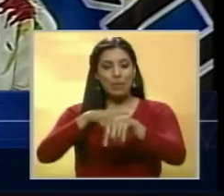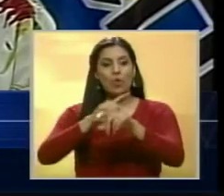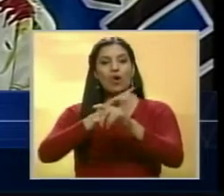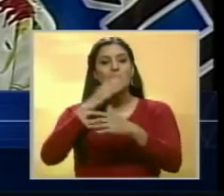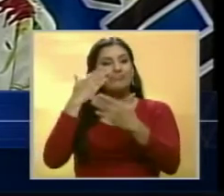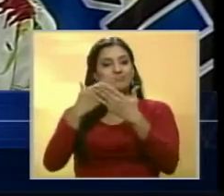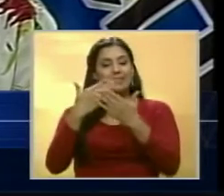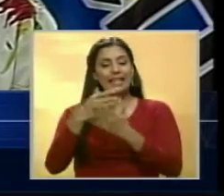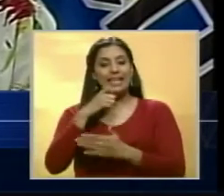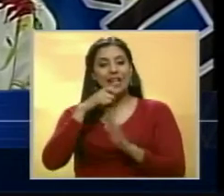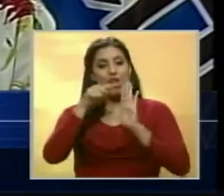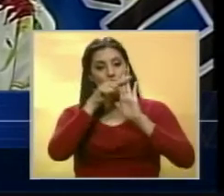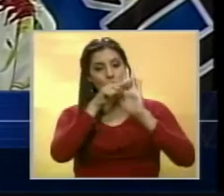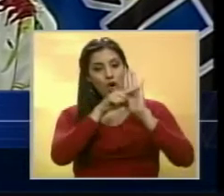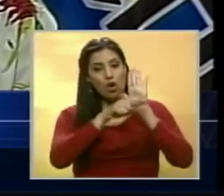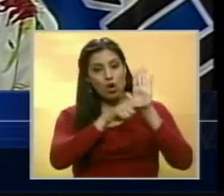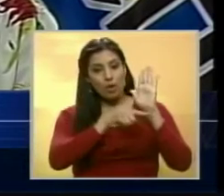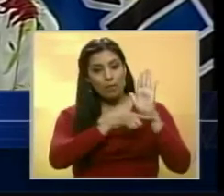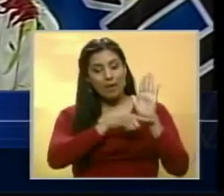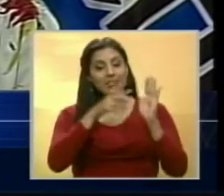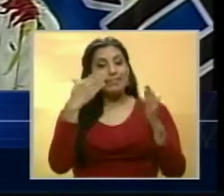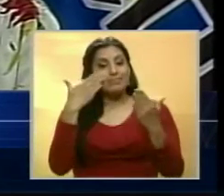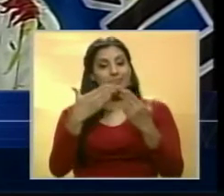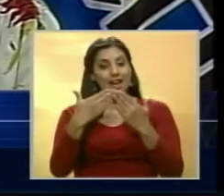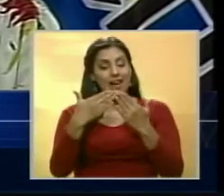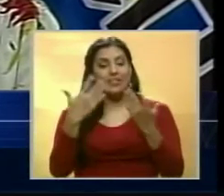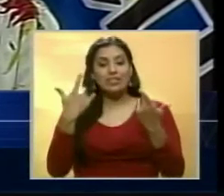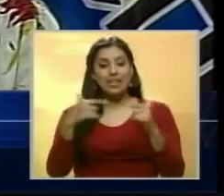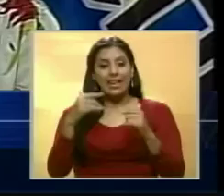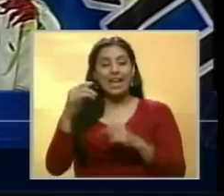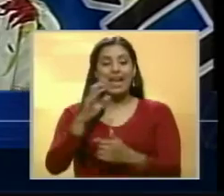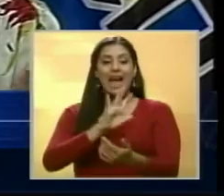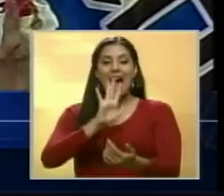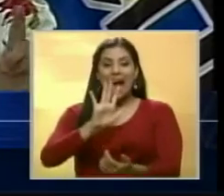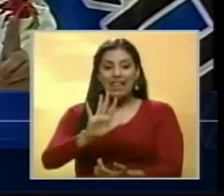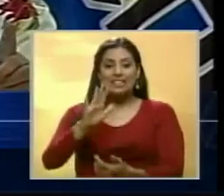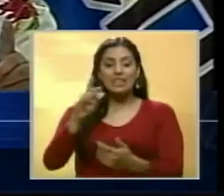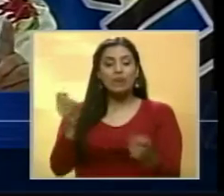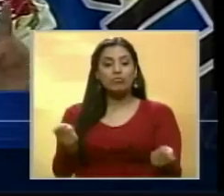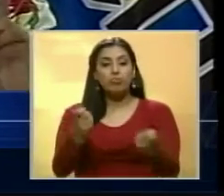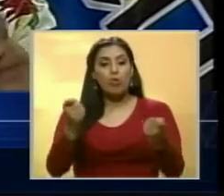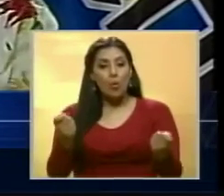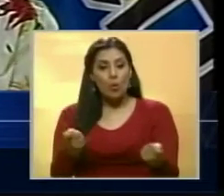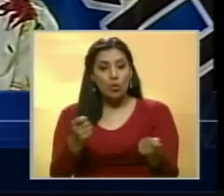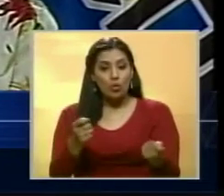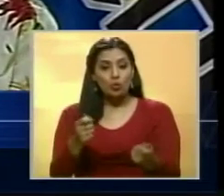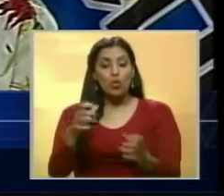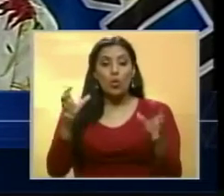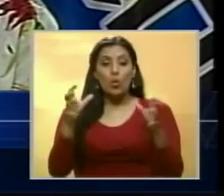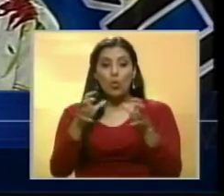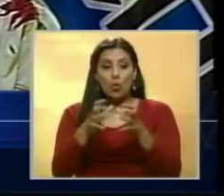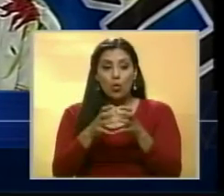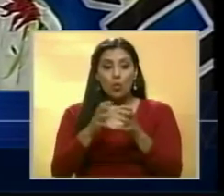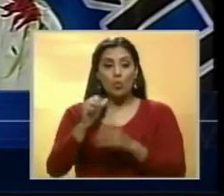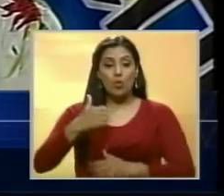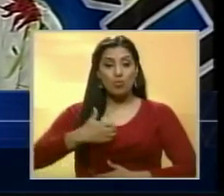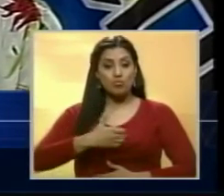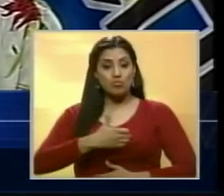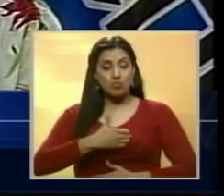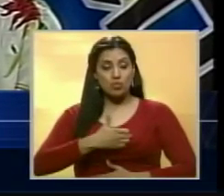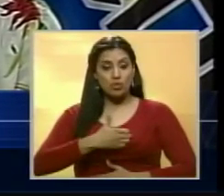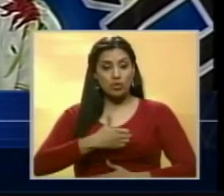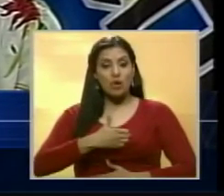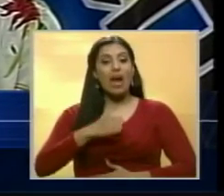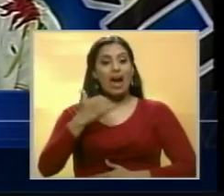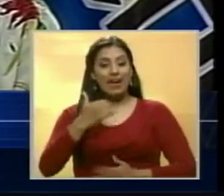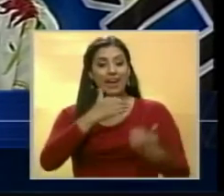lo contemplan las normas de validación del carácter de promotor del partido MUD, que es la etapa a